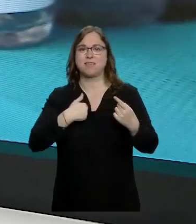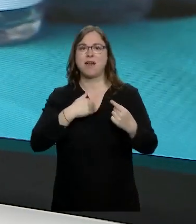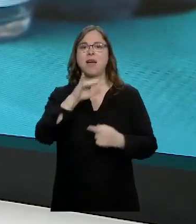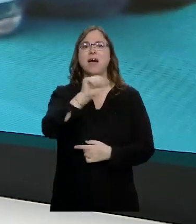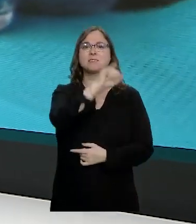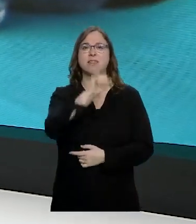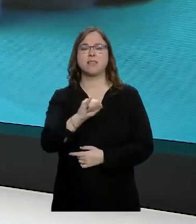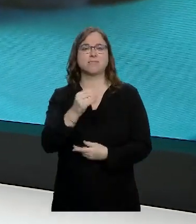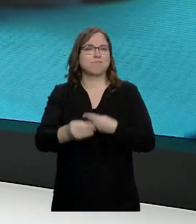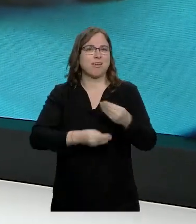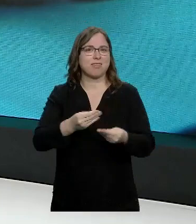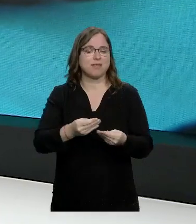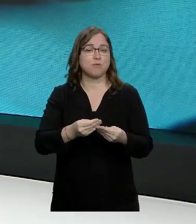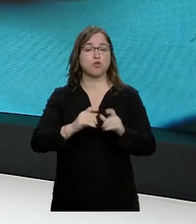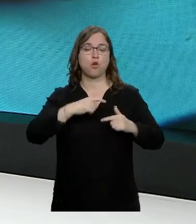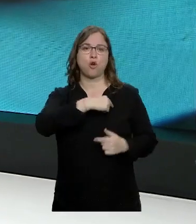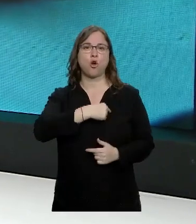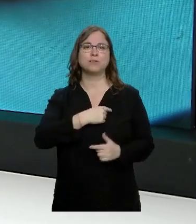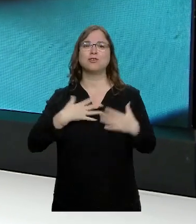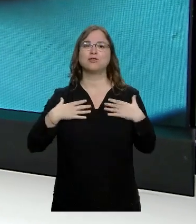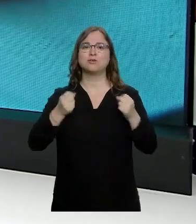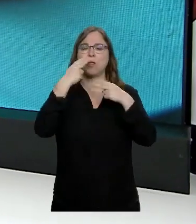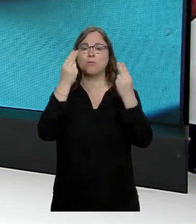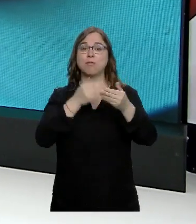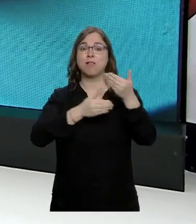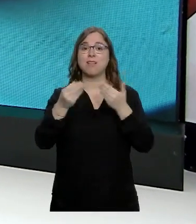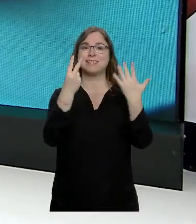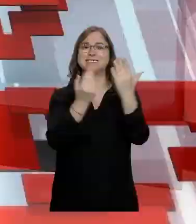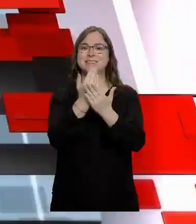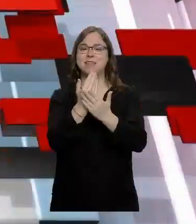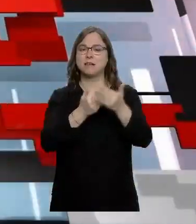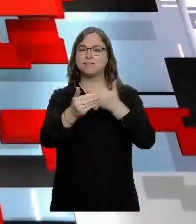AstraZeneca. La Comisión de Salud Pública decidirá en 7 días.